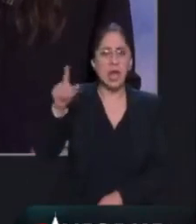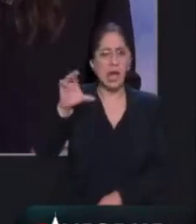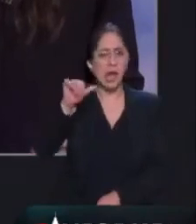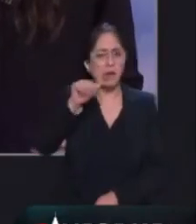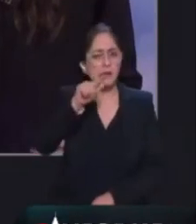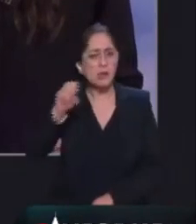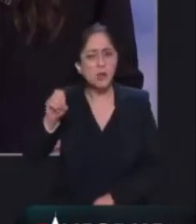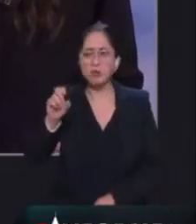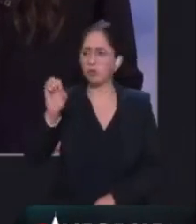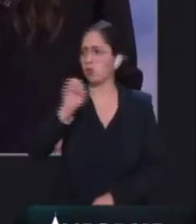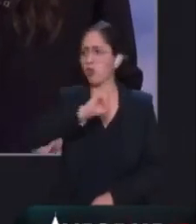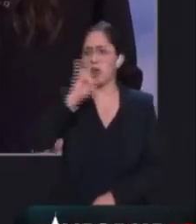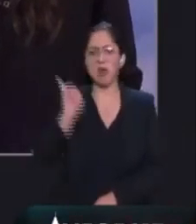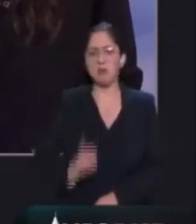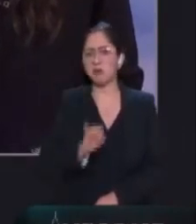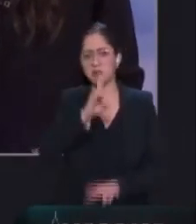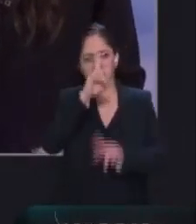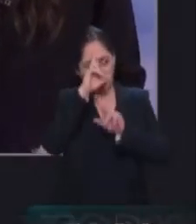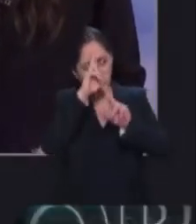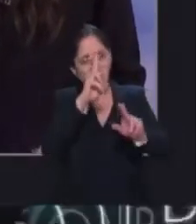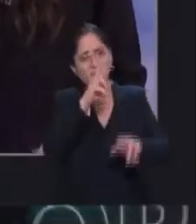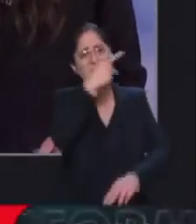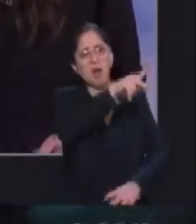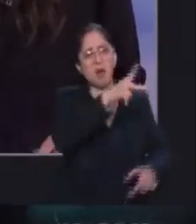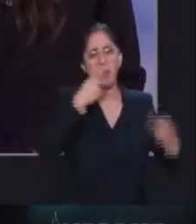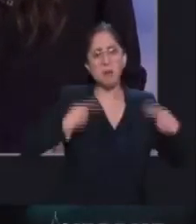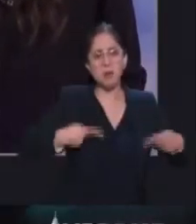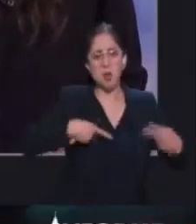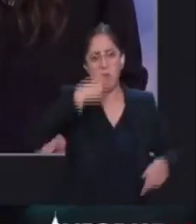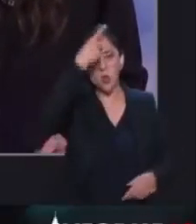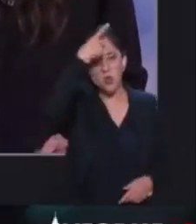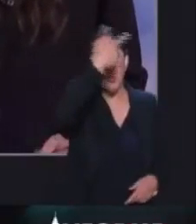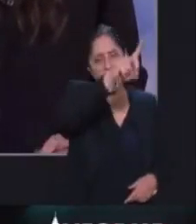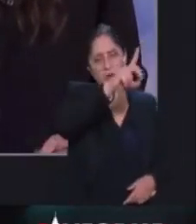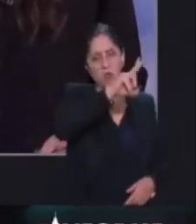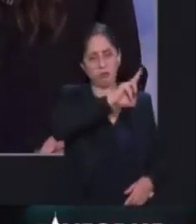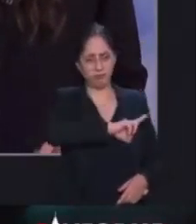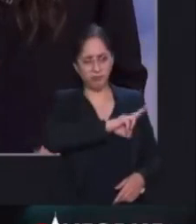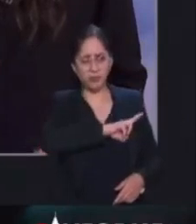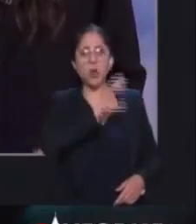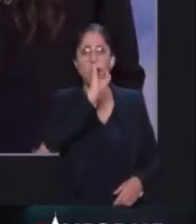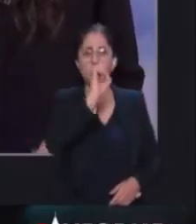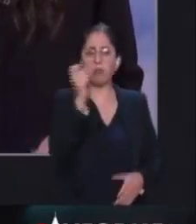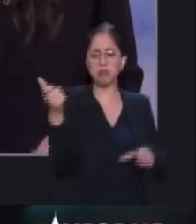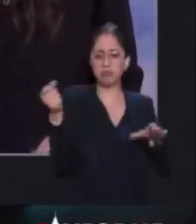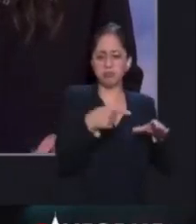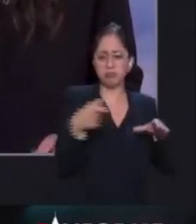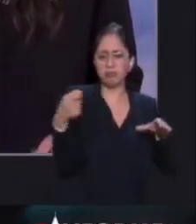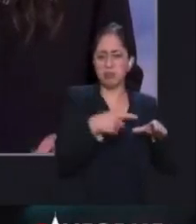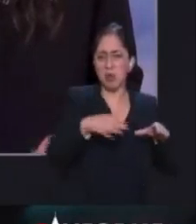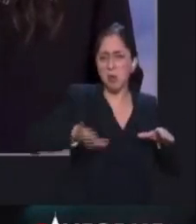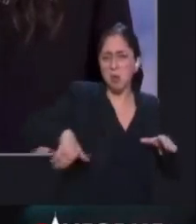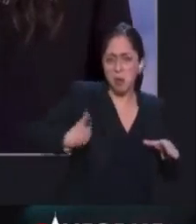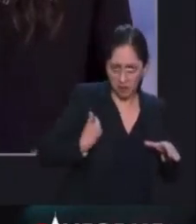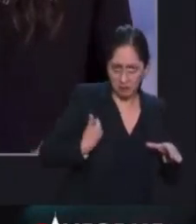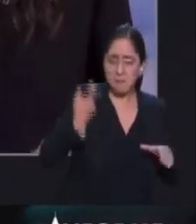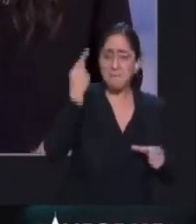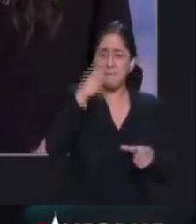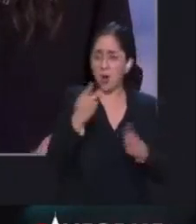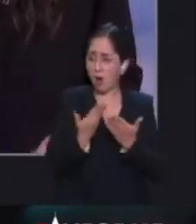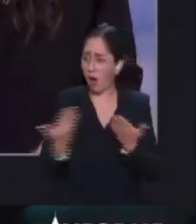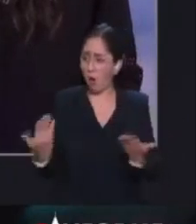a respetar ni la propiedad privada ni los ahorros. Pero en su discurso dejó en claro algo totalmente distinto. ¿Cómo